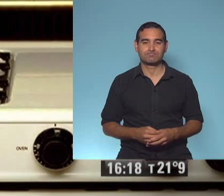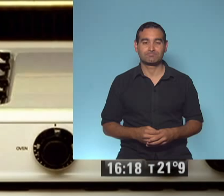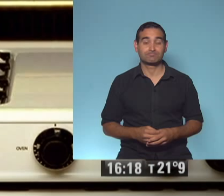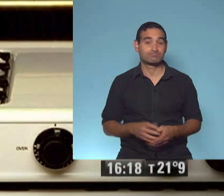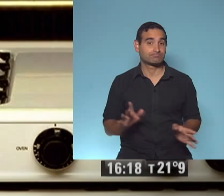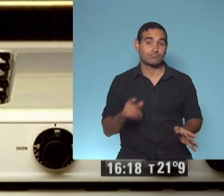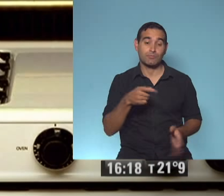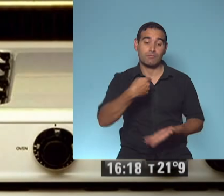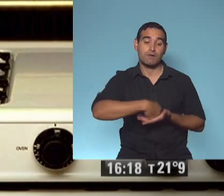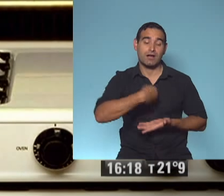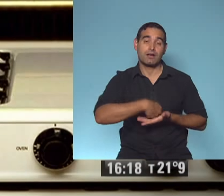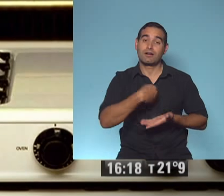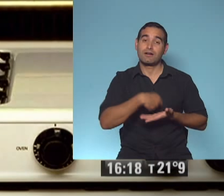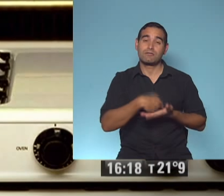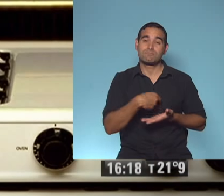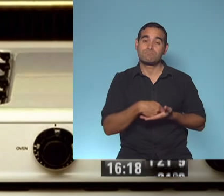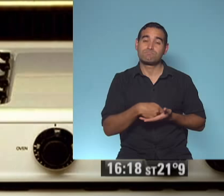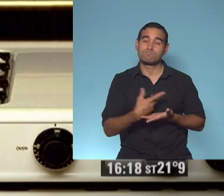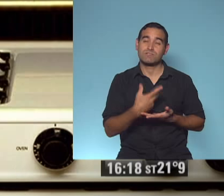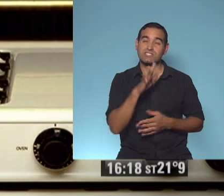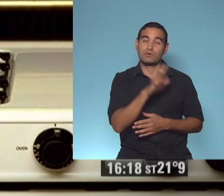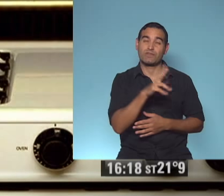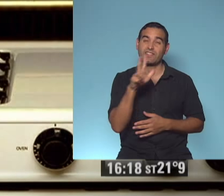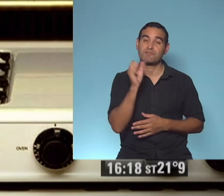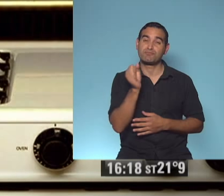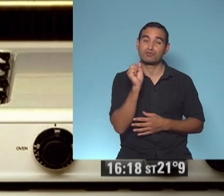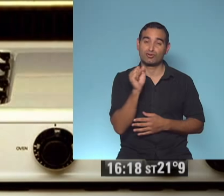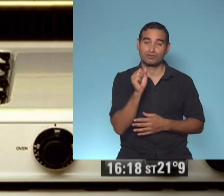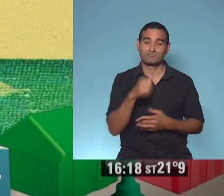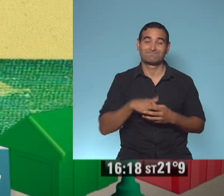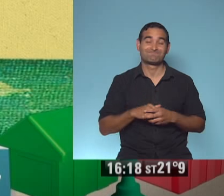Me tenés que pagar... 53 pesos.